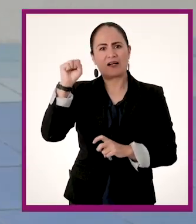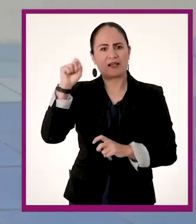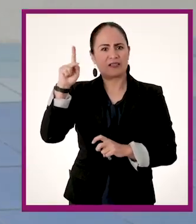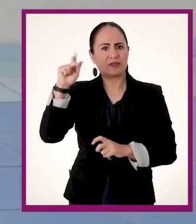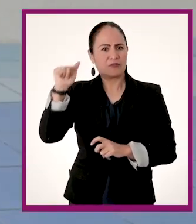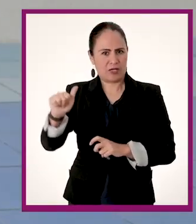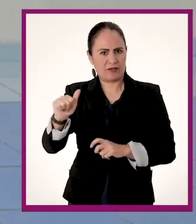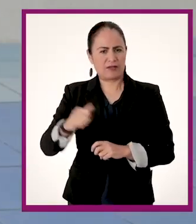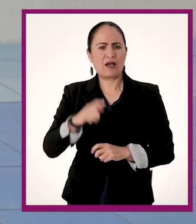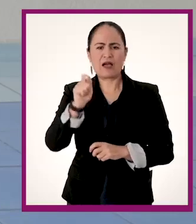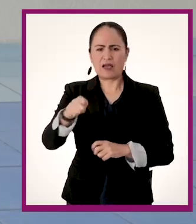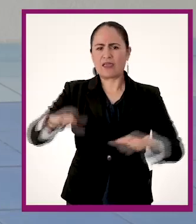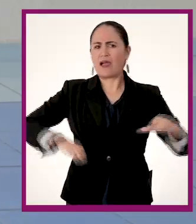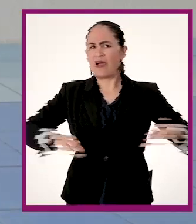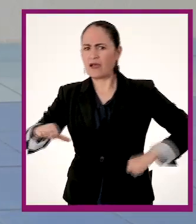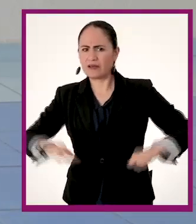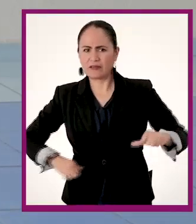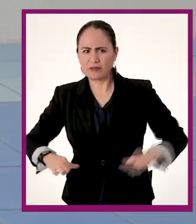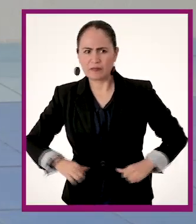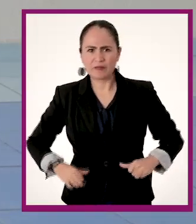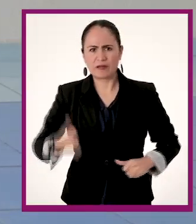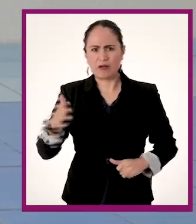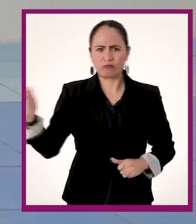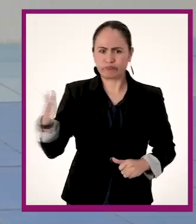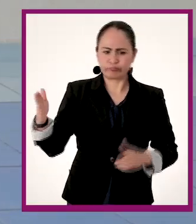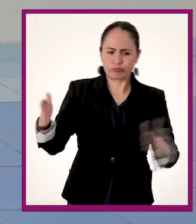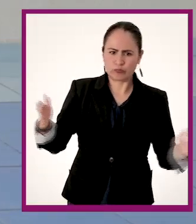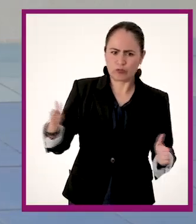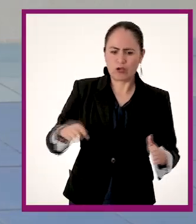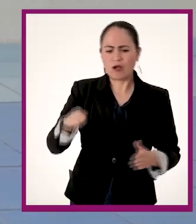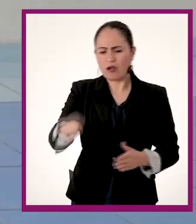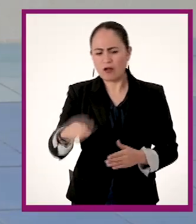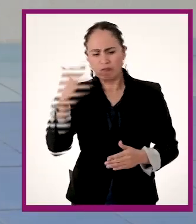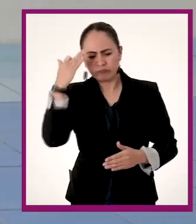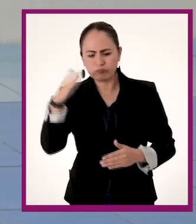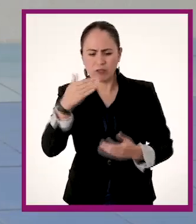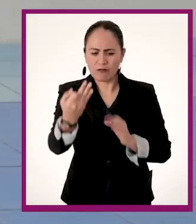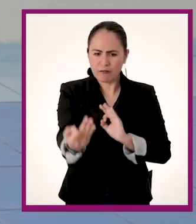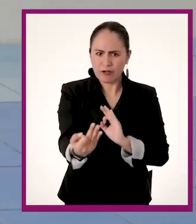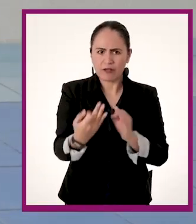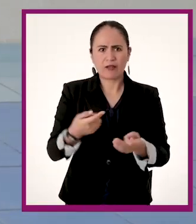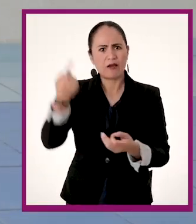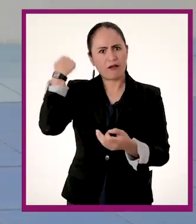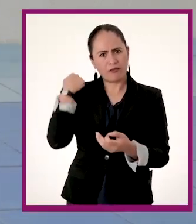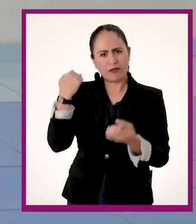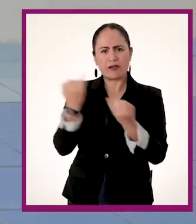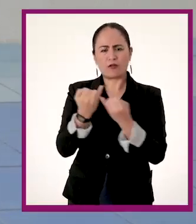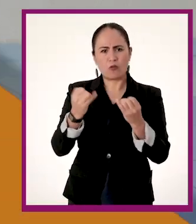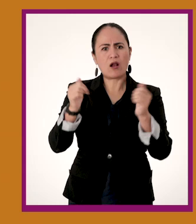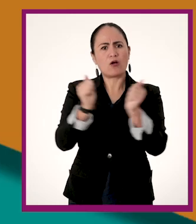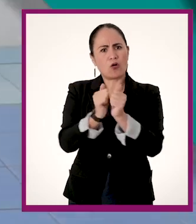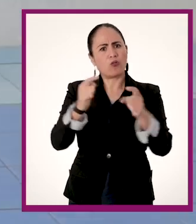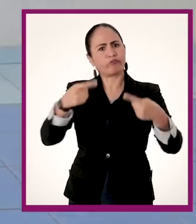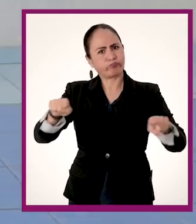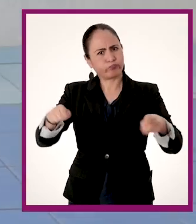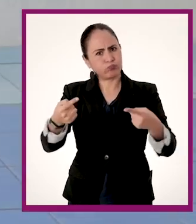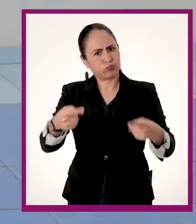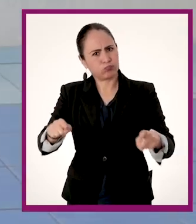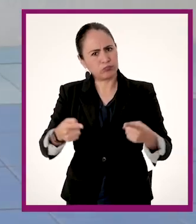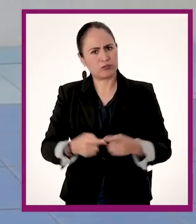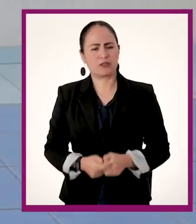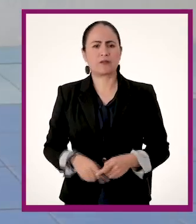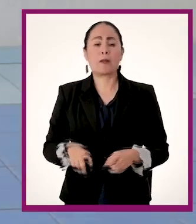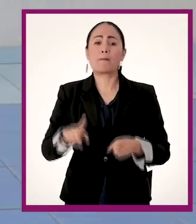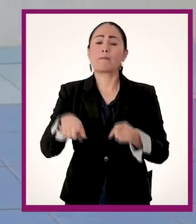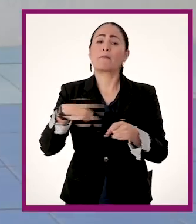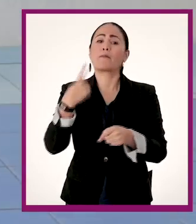vamos a trabajar la lateralidad, la ubicación espacio-tiempo y el ritmo. Primero,